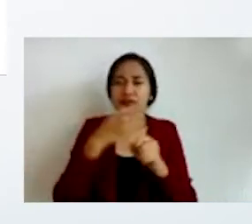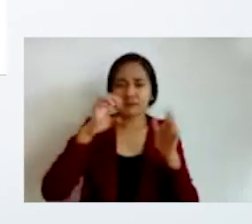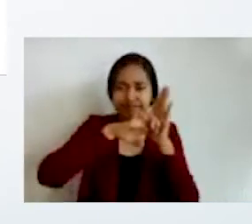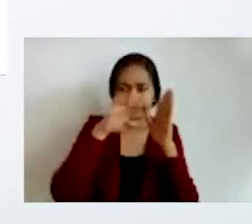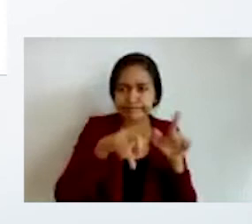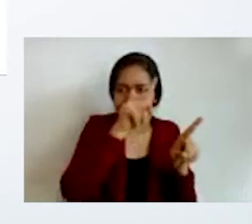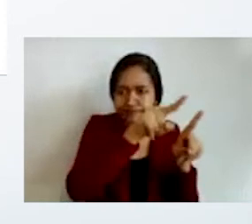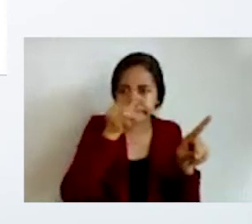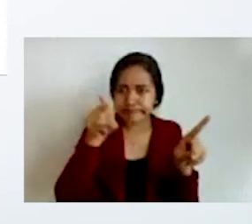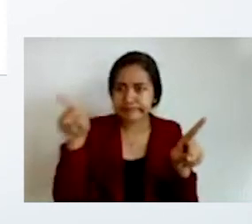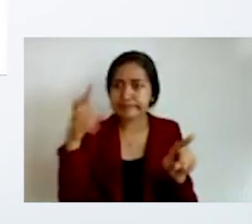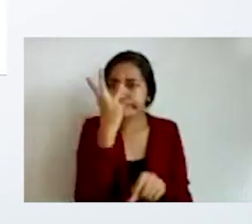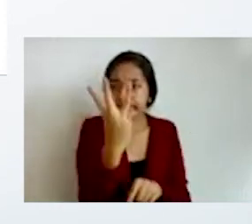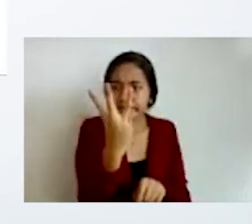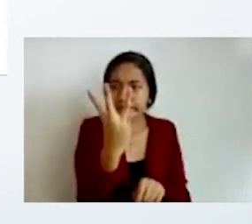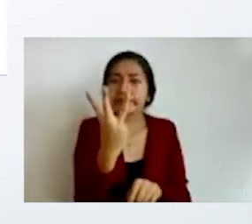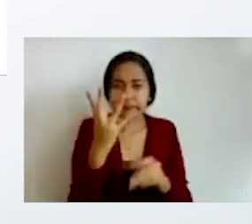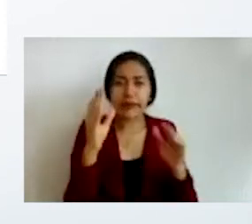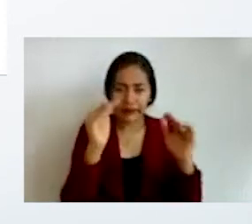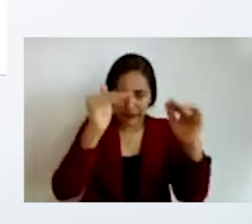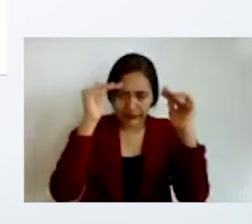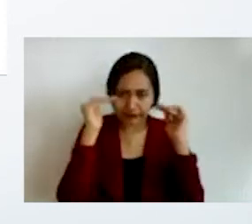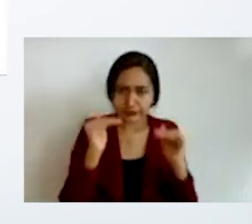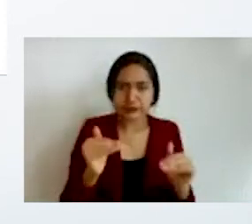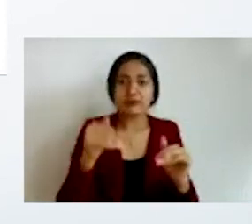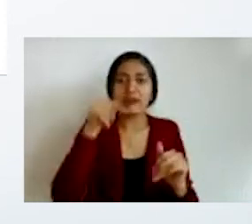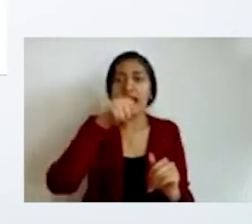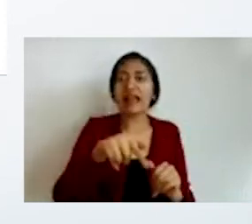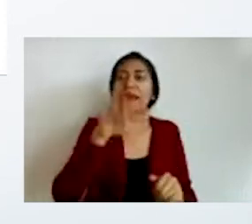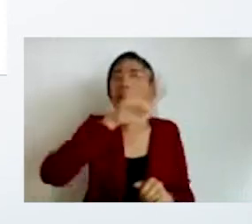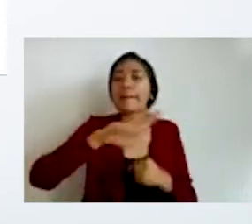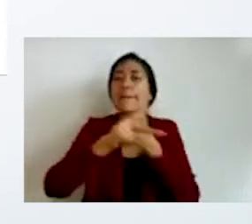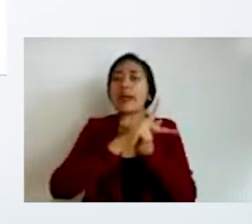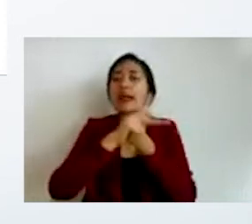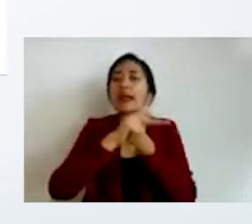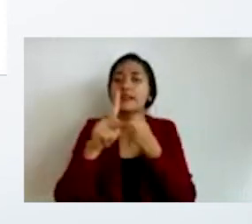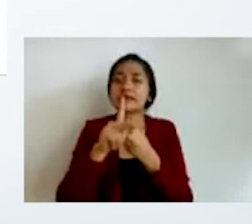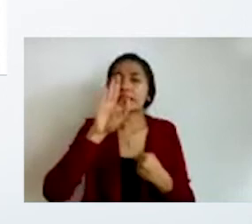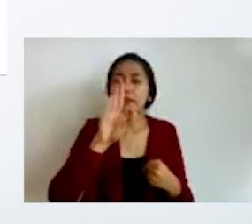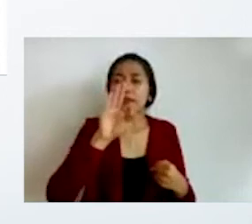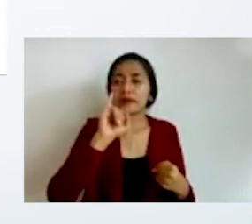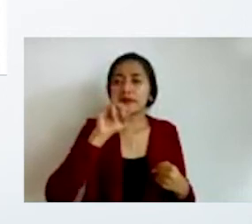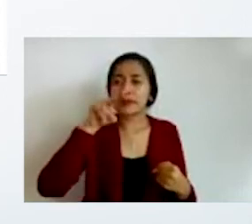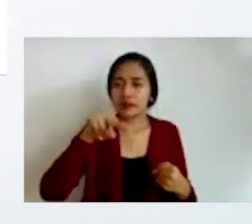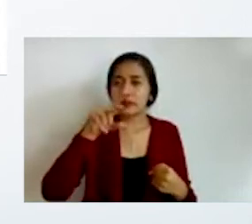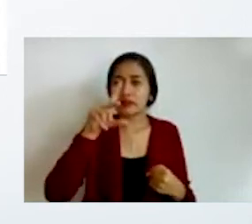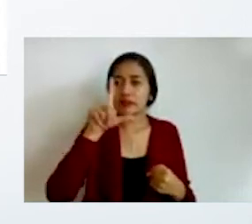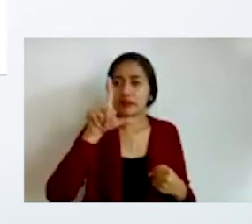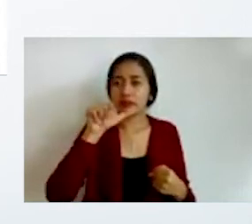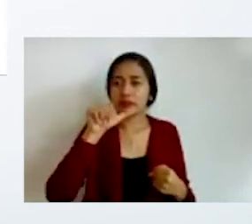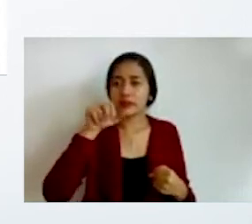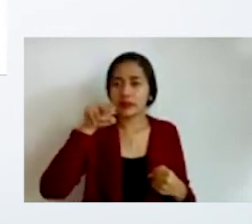las categorías? Bueno, del lado izquierdo ven que está Finlandia, un país donde ya prácticamente llegan de nuevo a